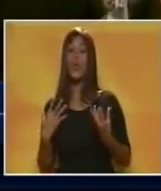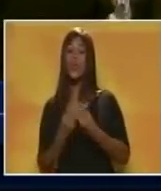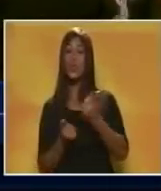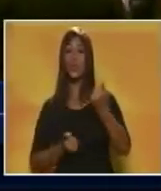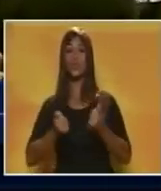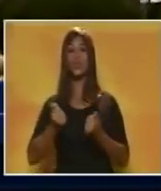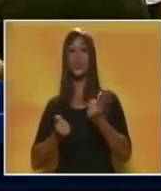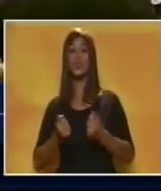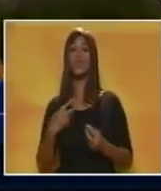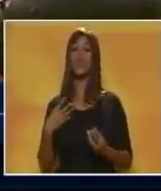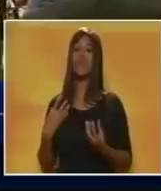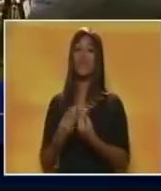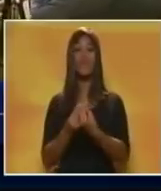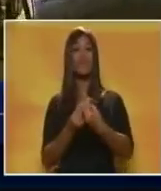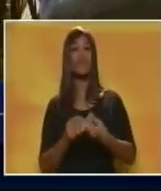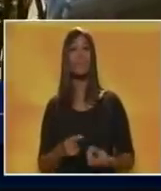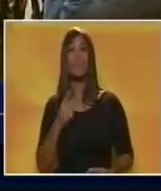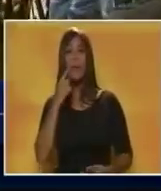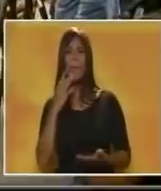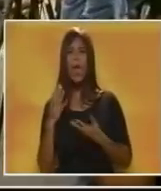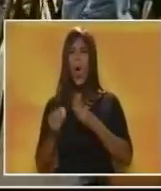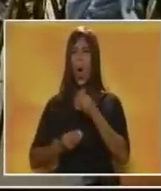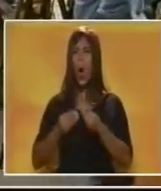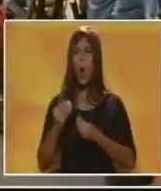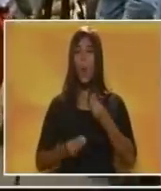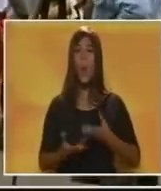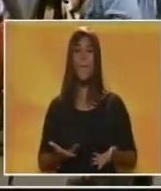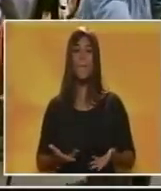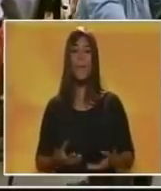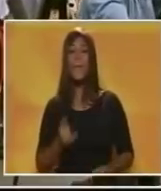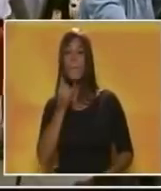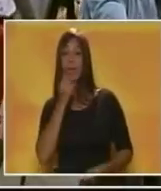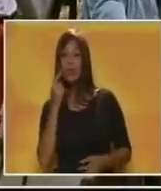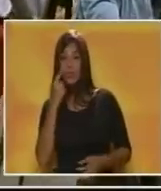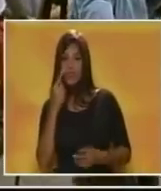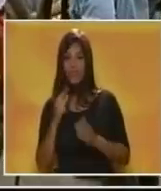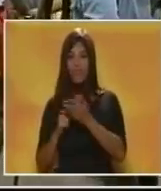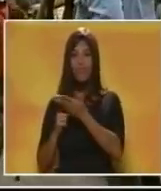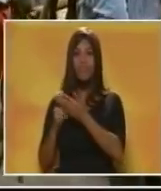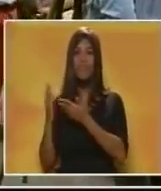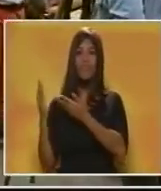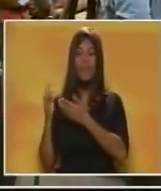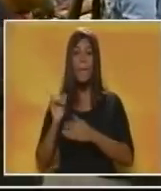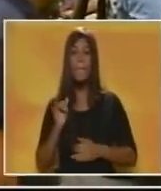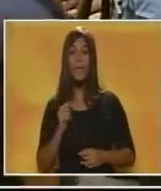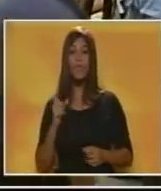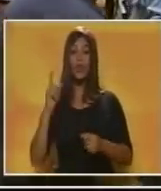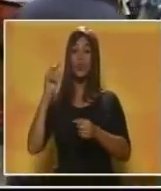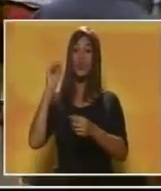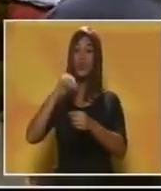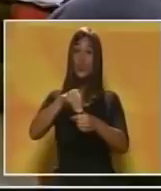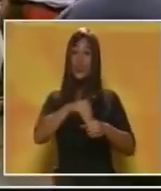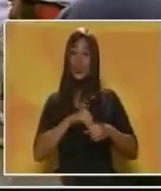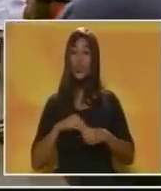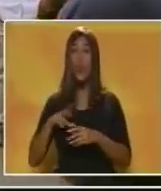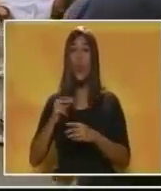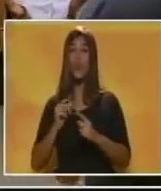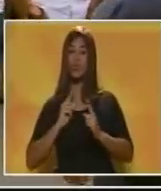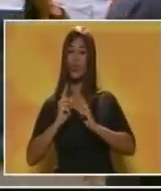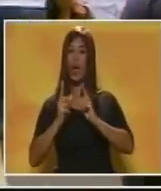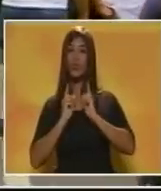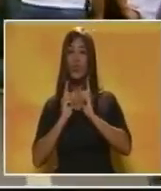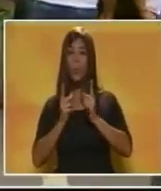unidades. Pueden ver entonces cuál es el panorama en nuestras imágenes. Pueden ver que ocuparon ambos